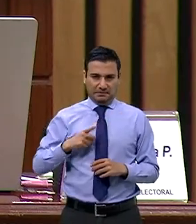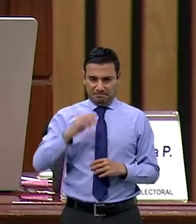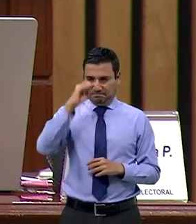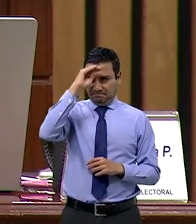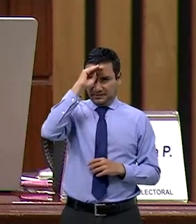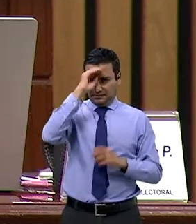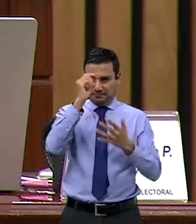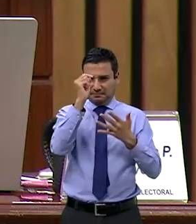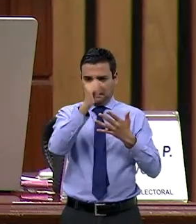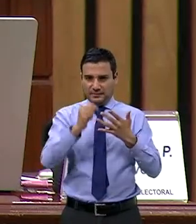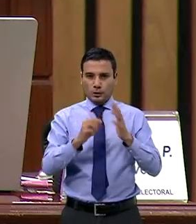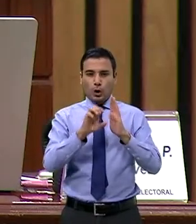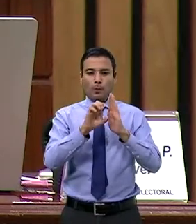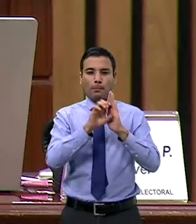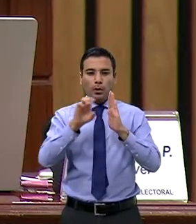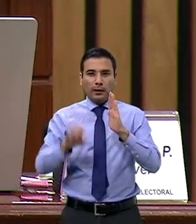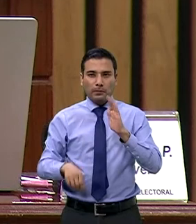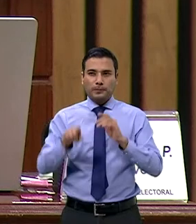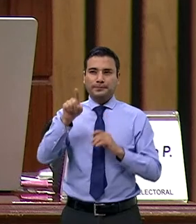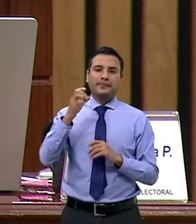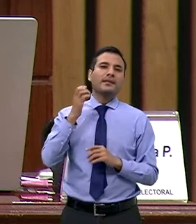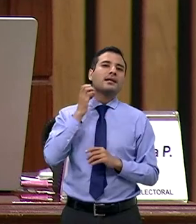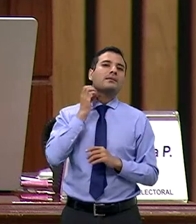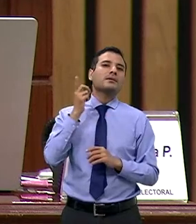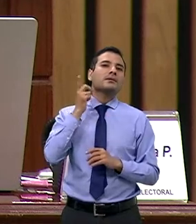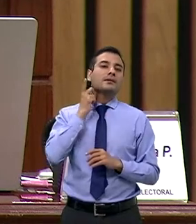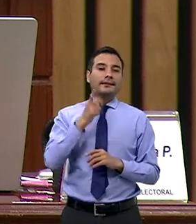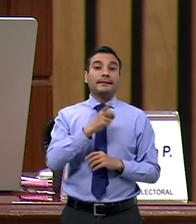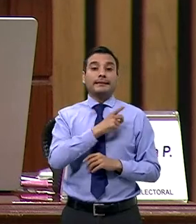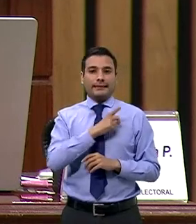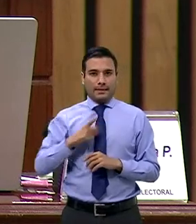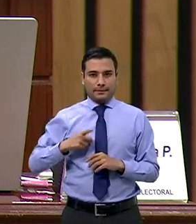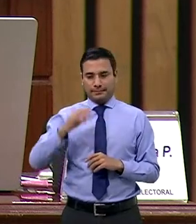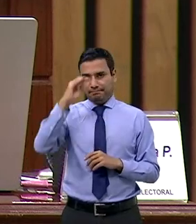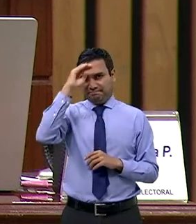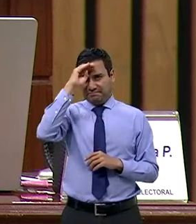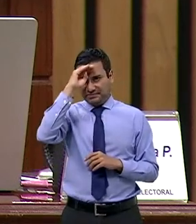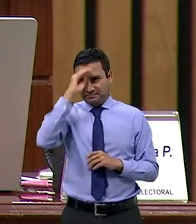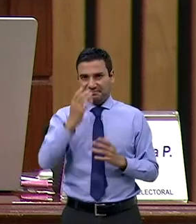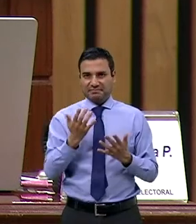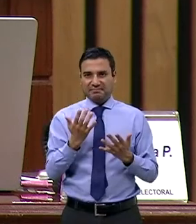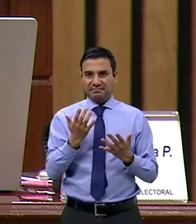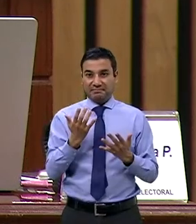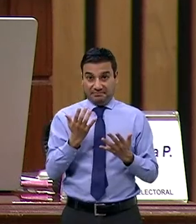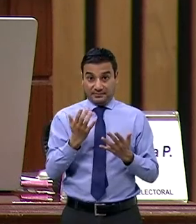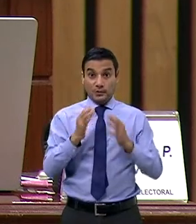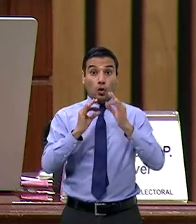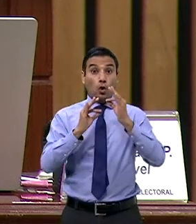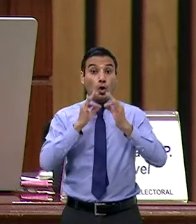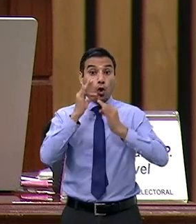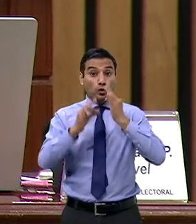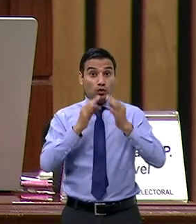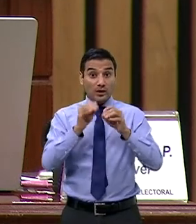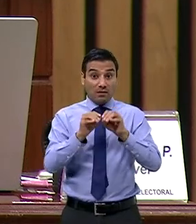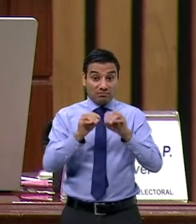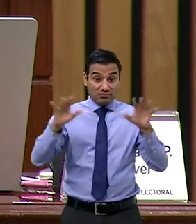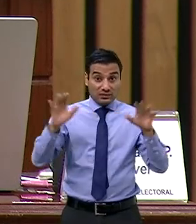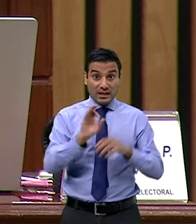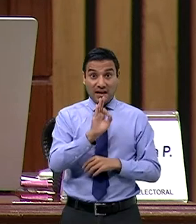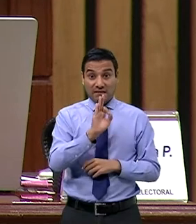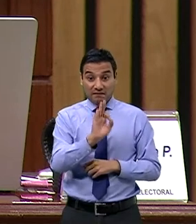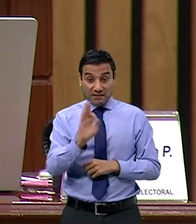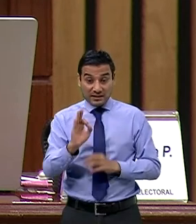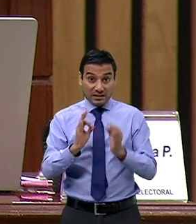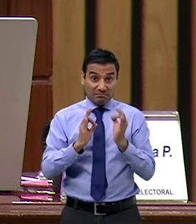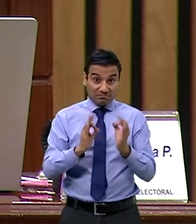el congreso deberá analizar entre otras muchas cosas si los plazos para difundir la consulta fueron los pertinentes o